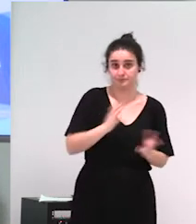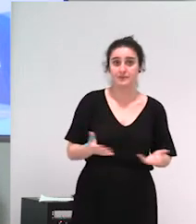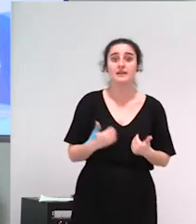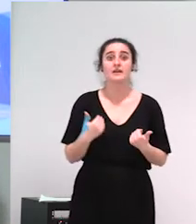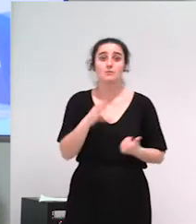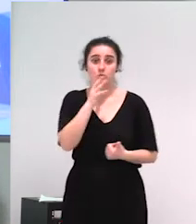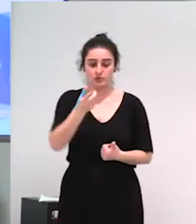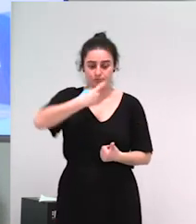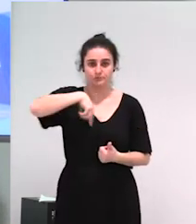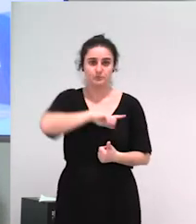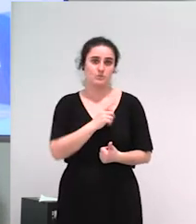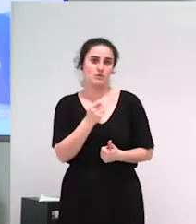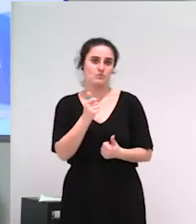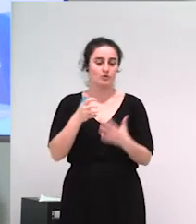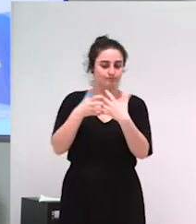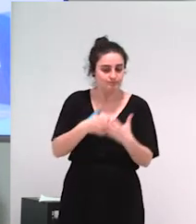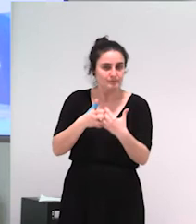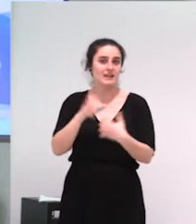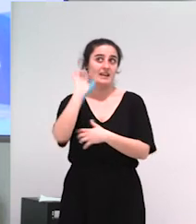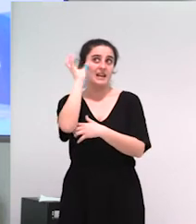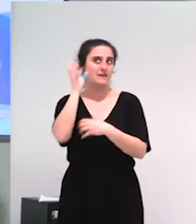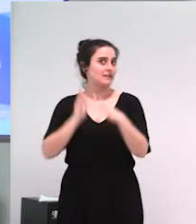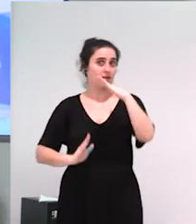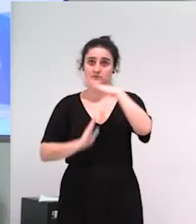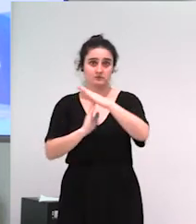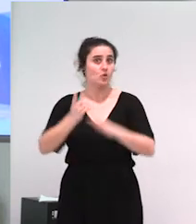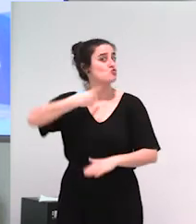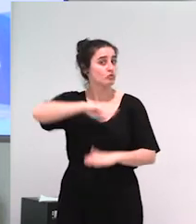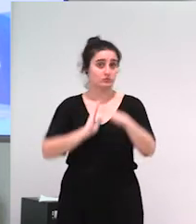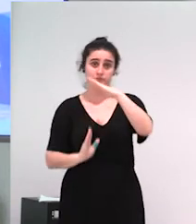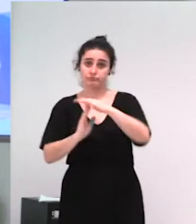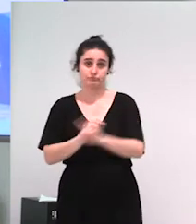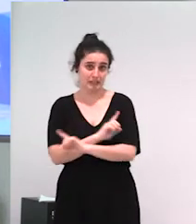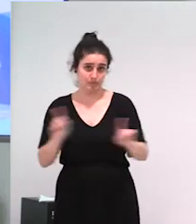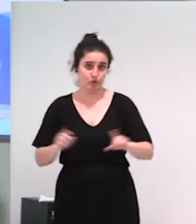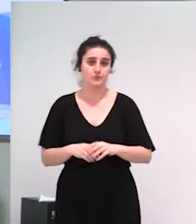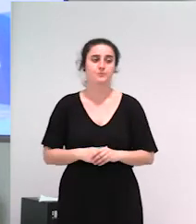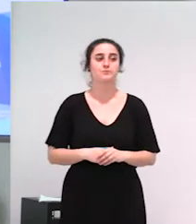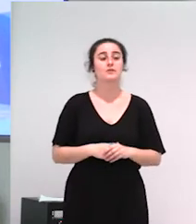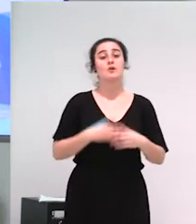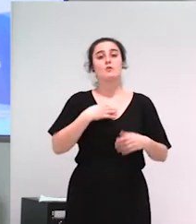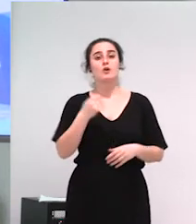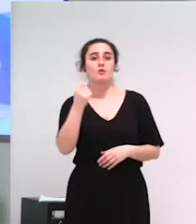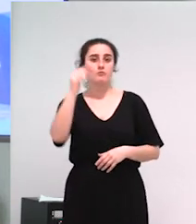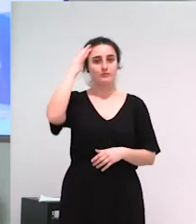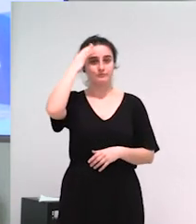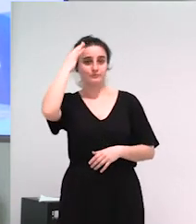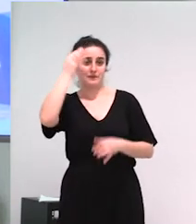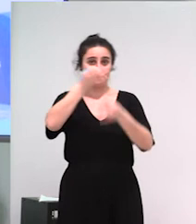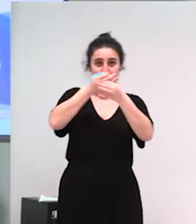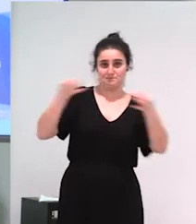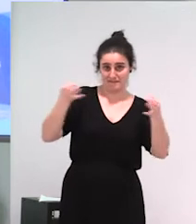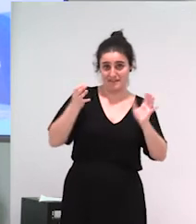sentido, como la lucha climática no se detiene, nosotras tampoco. Y aunque suene muy ideal, esto tiene